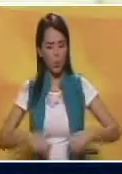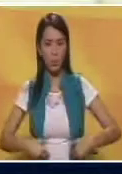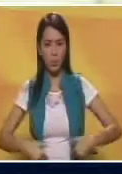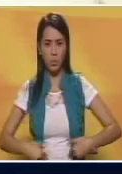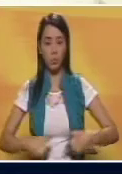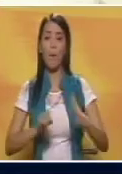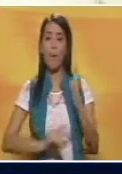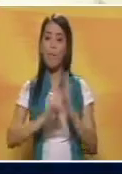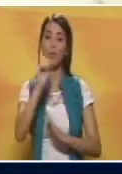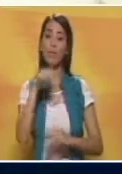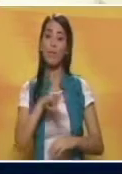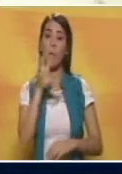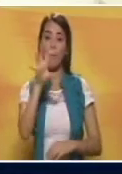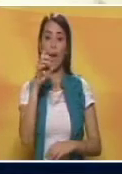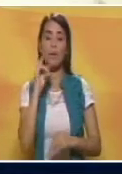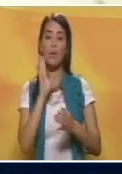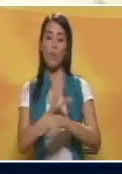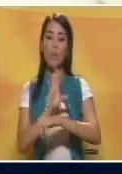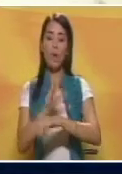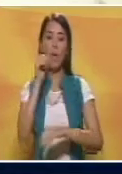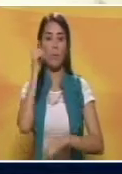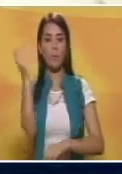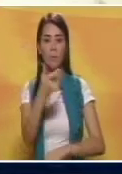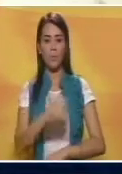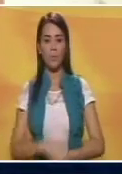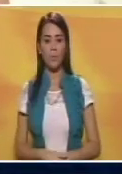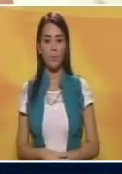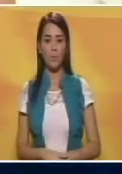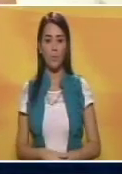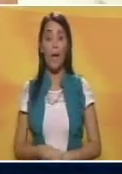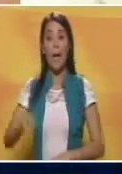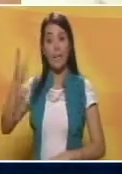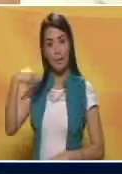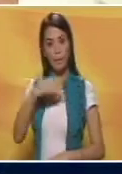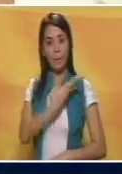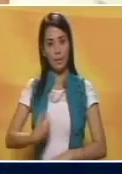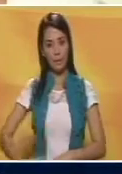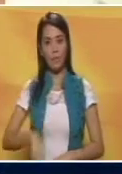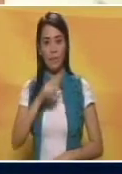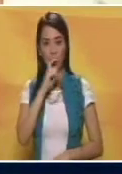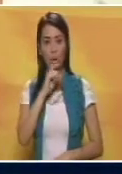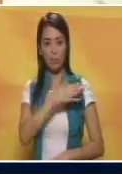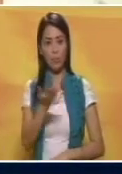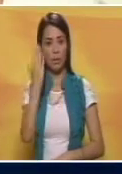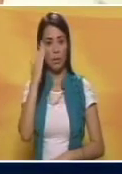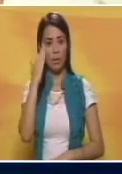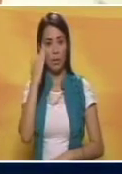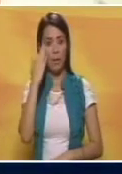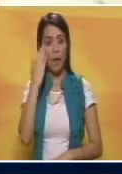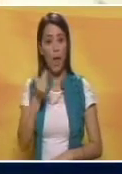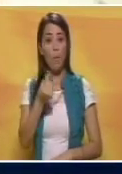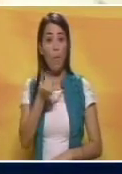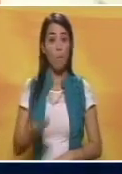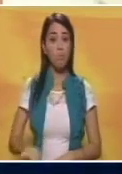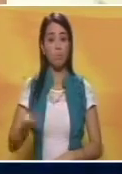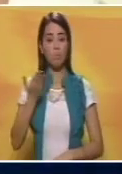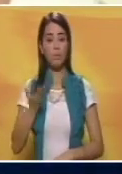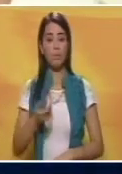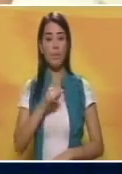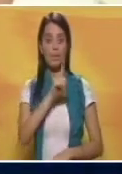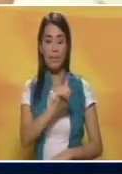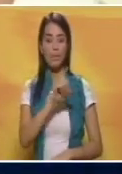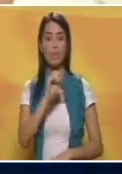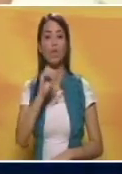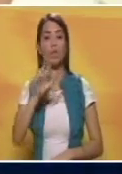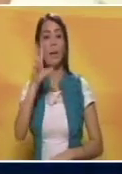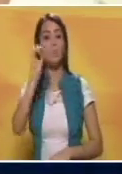país y por la protección del pueblo ayer presidente de la república como ustedes bien saben dio un aumento significativo del 103